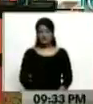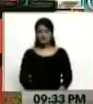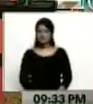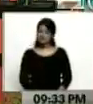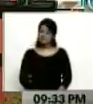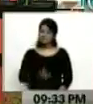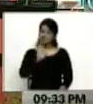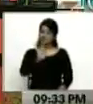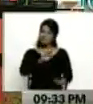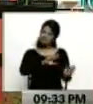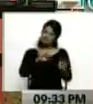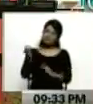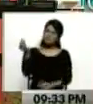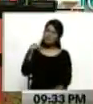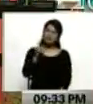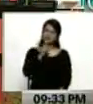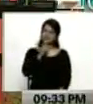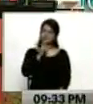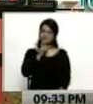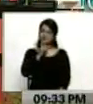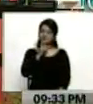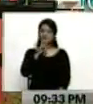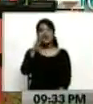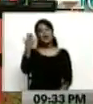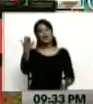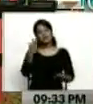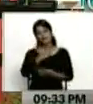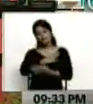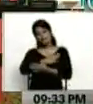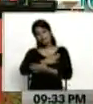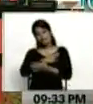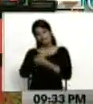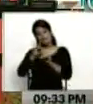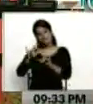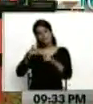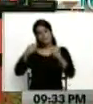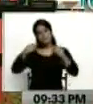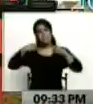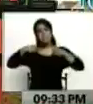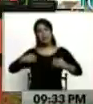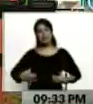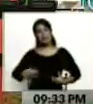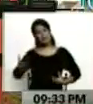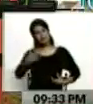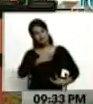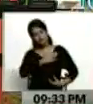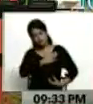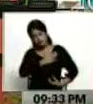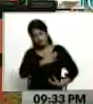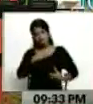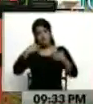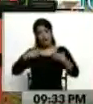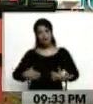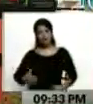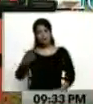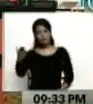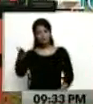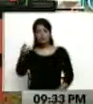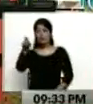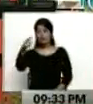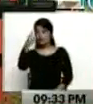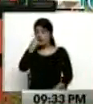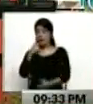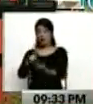están aquí con nosotros también nuestra querida María León María León